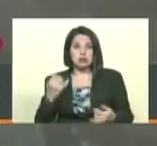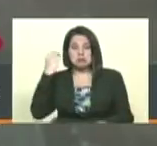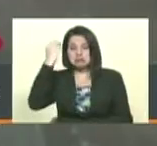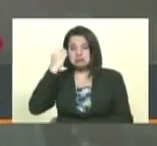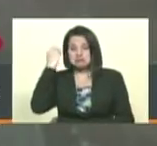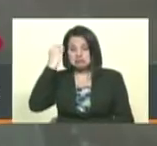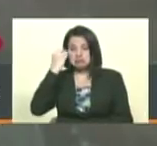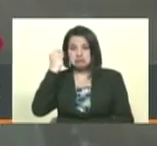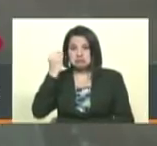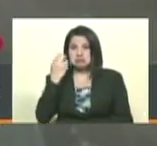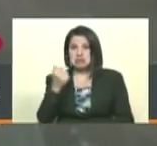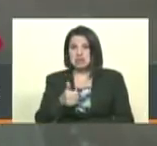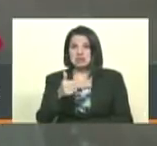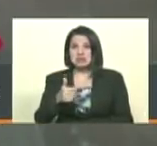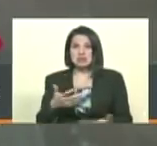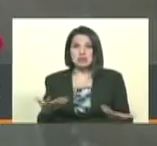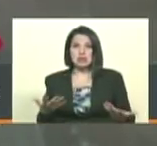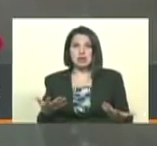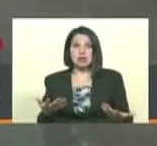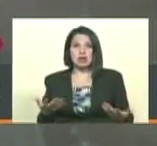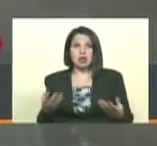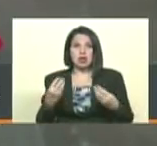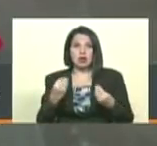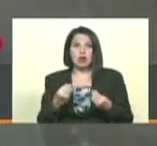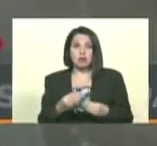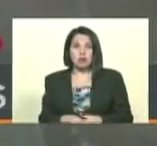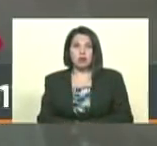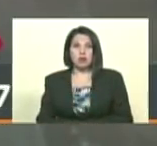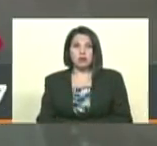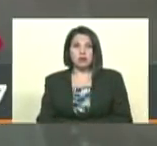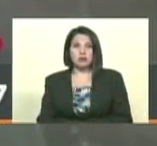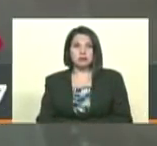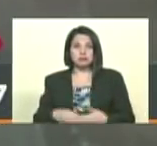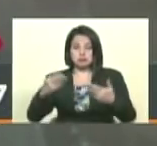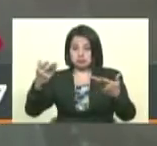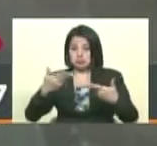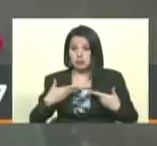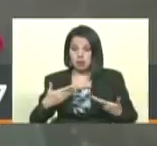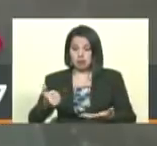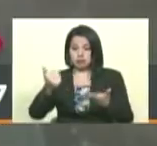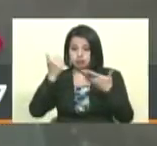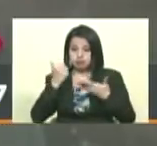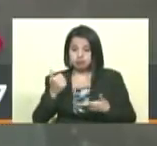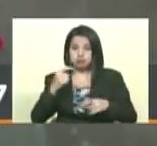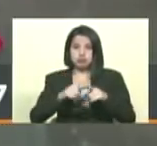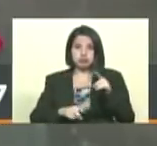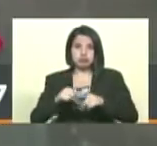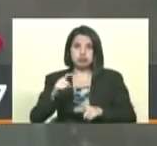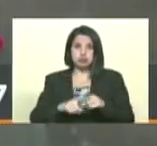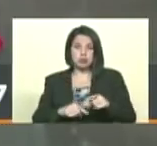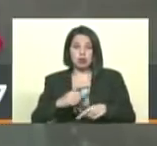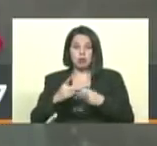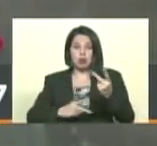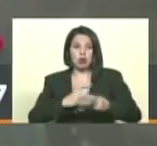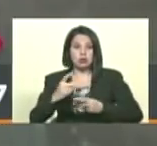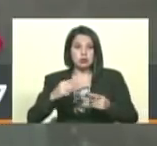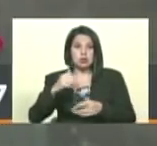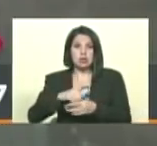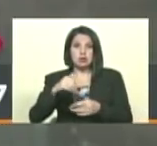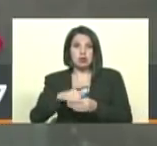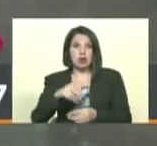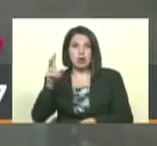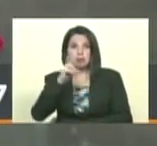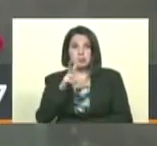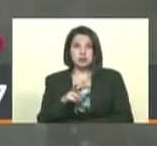pertinentes. Es decir, las garantías de los procesos electorales en Venezuela